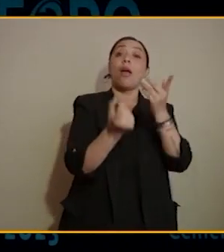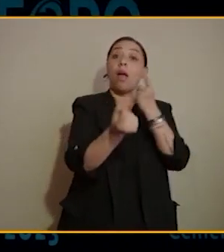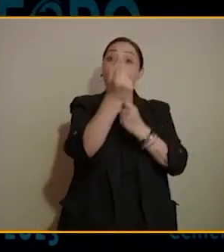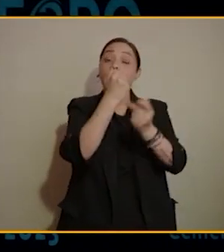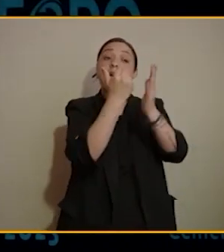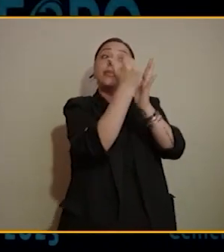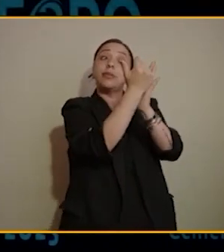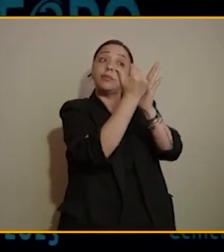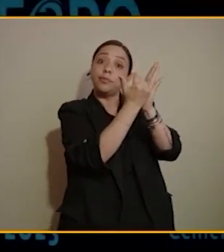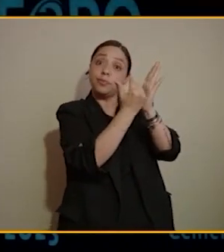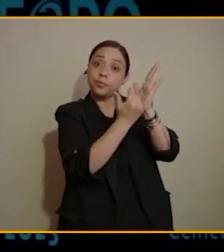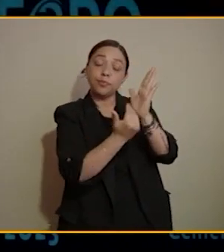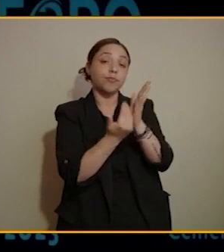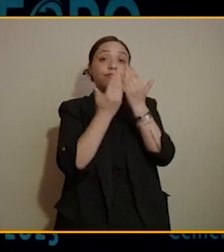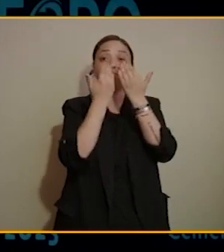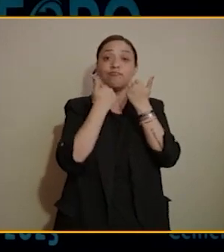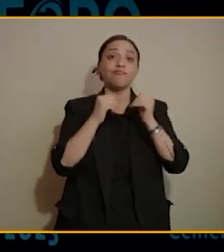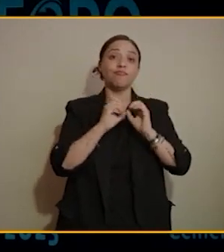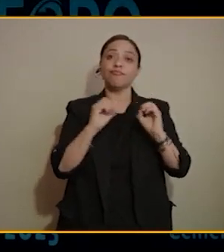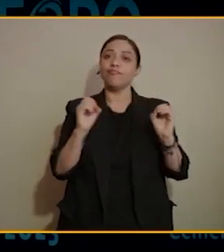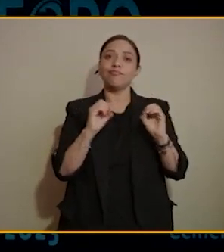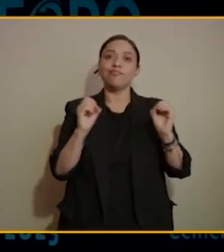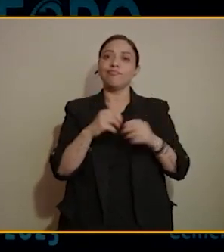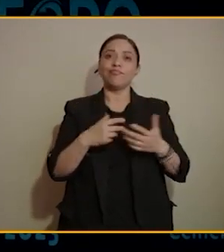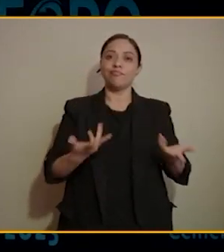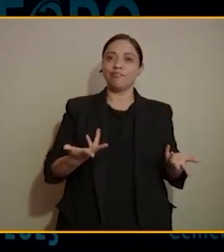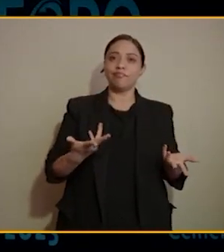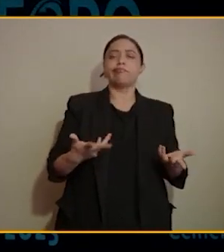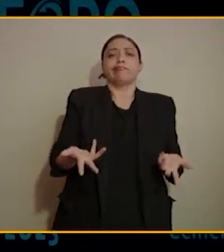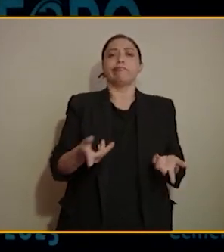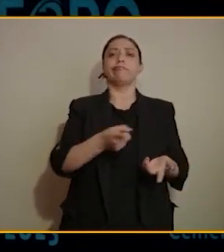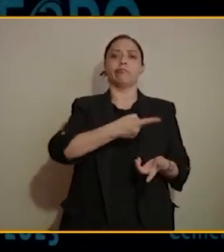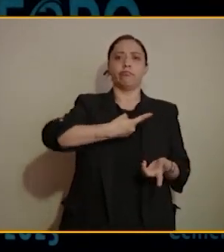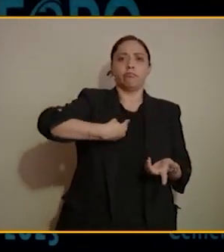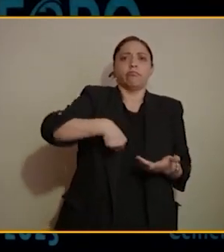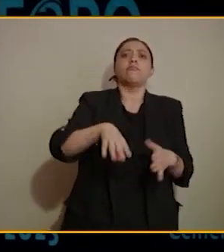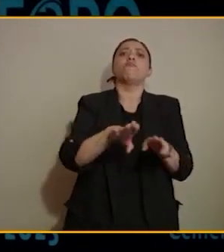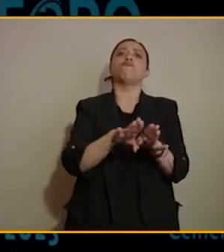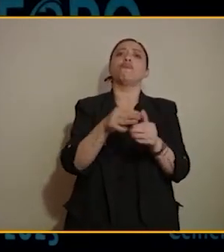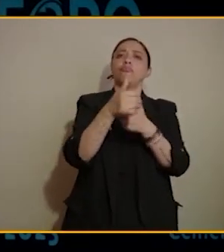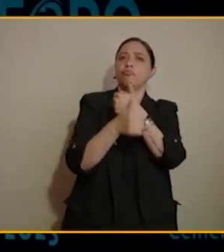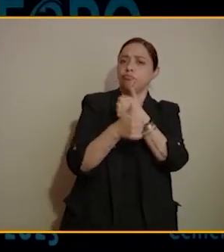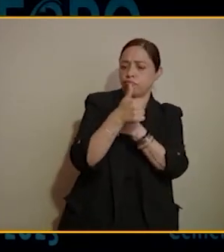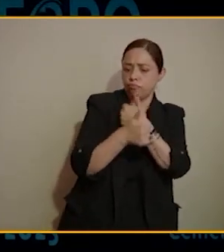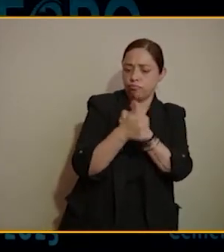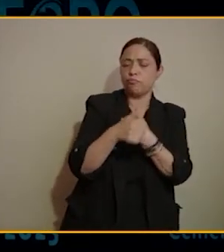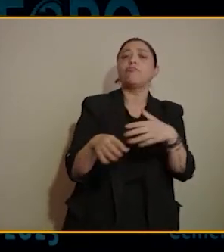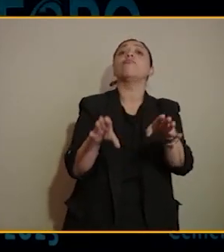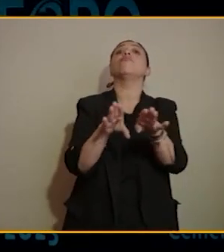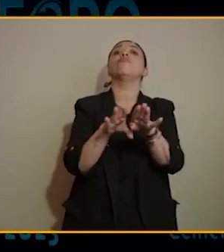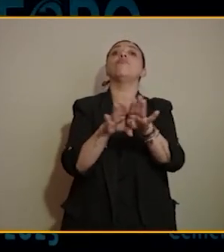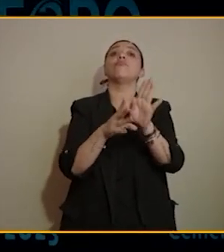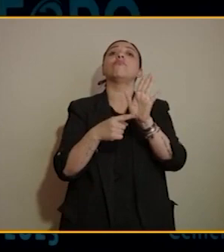ni documentales. ¿Cómo es entonces que podemos hablar de competitividad de estas micros y pequeñas